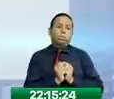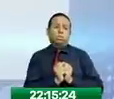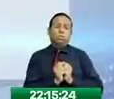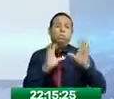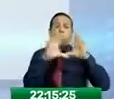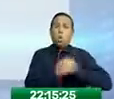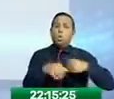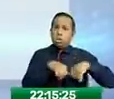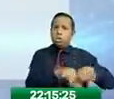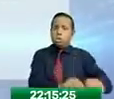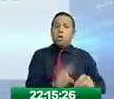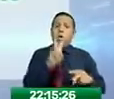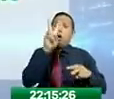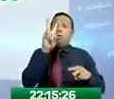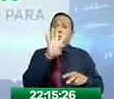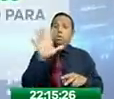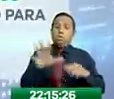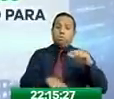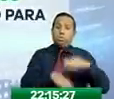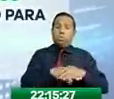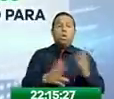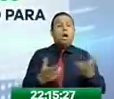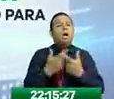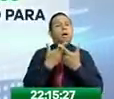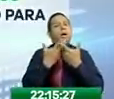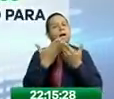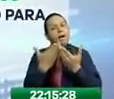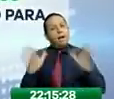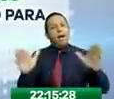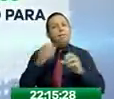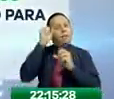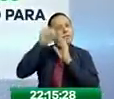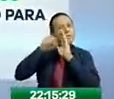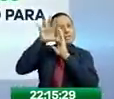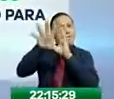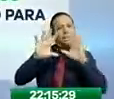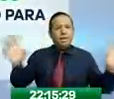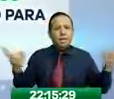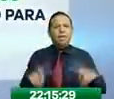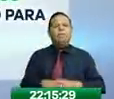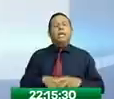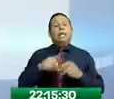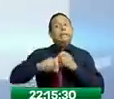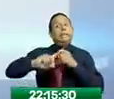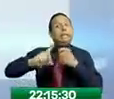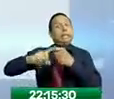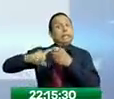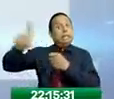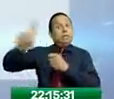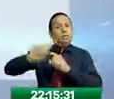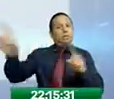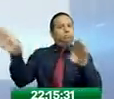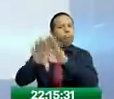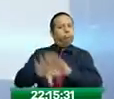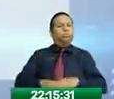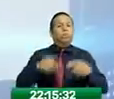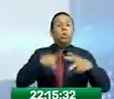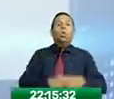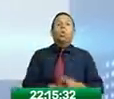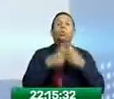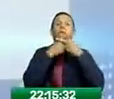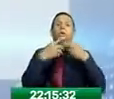25 personas. Se permite la apertura de cines y teatros con el 30% de aforo permitido, excepto para Quito. Se autoriza el inicio de actividades en